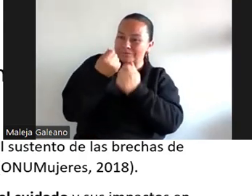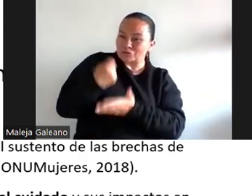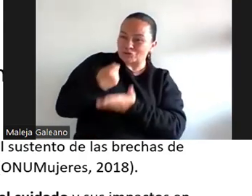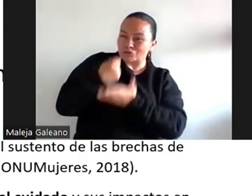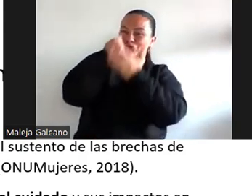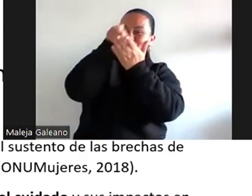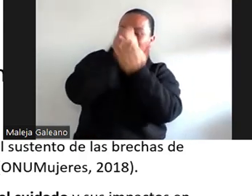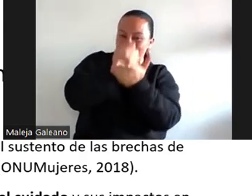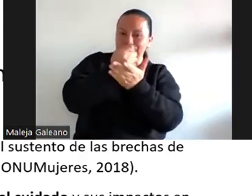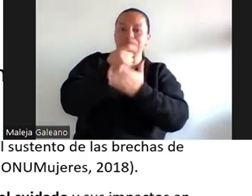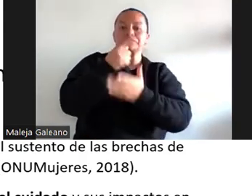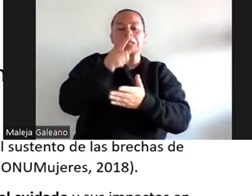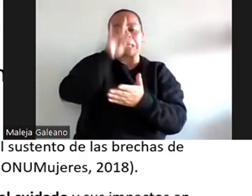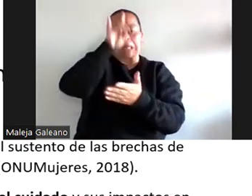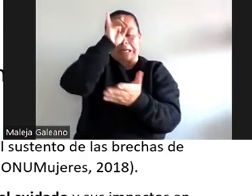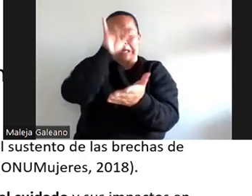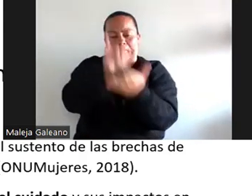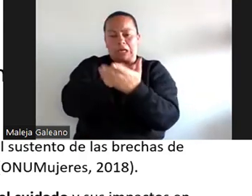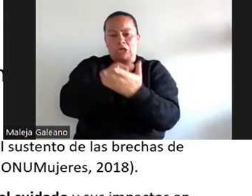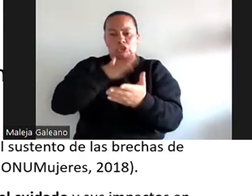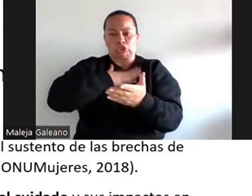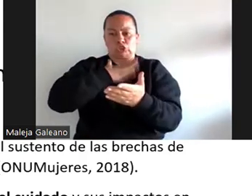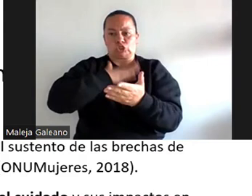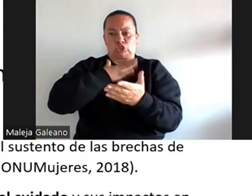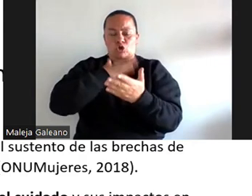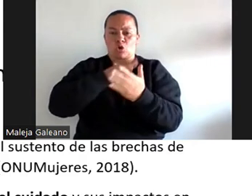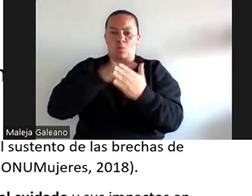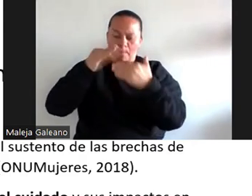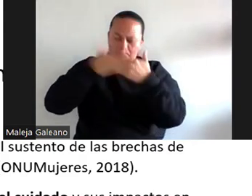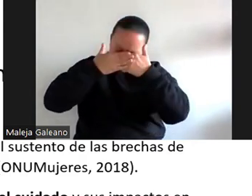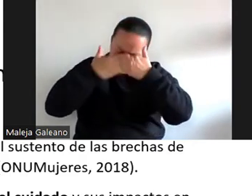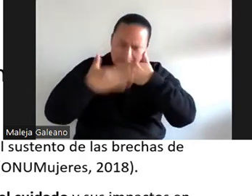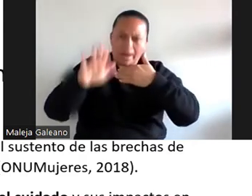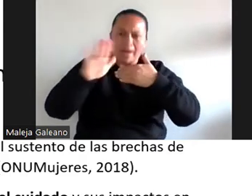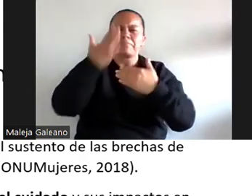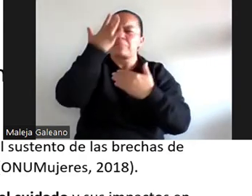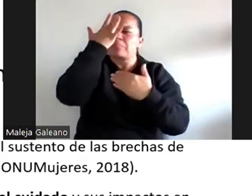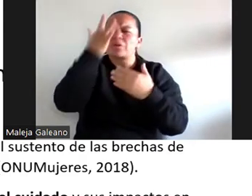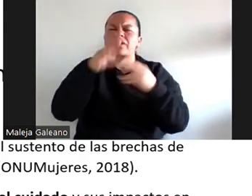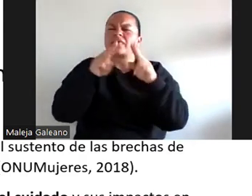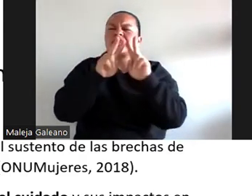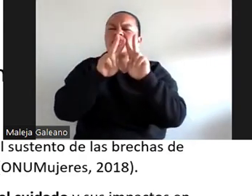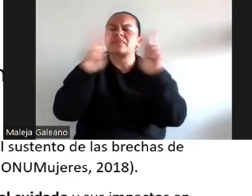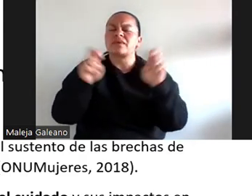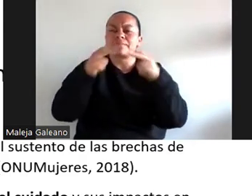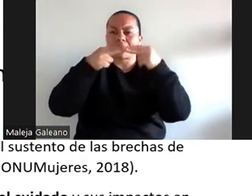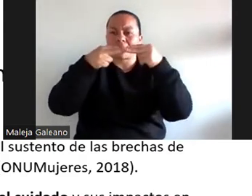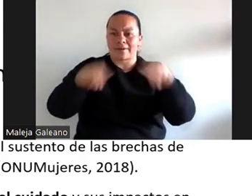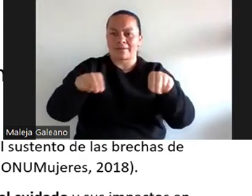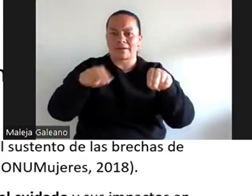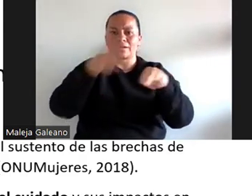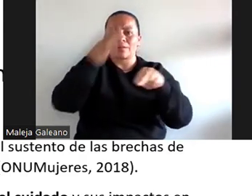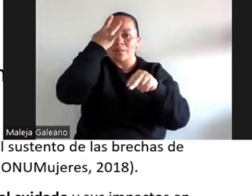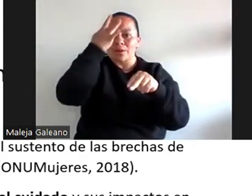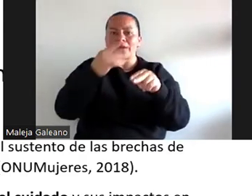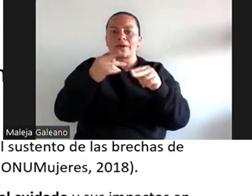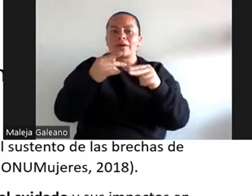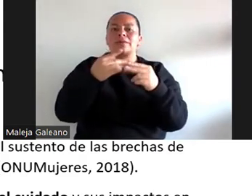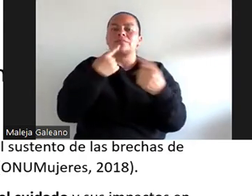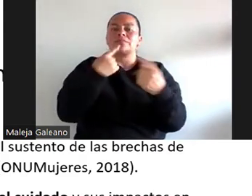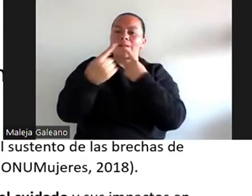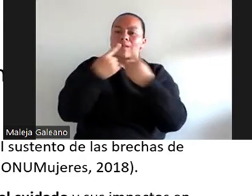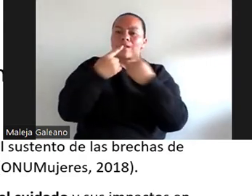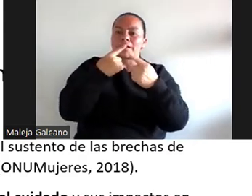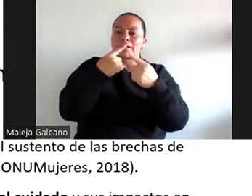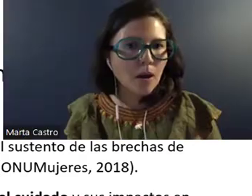quiero que quee como El Punto de partida por hablamos de un tema de género estamos hablando de una división